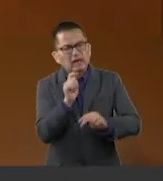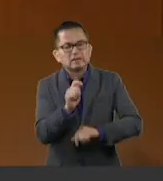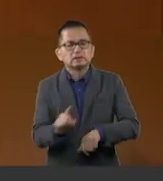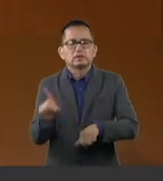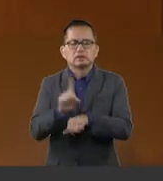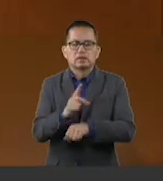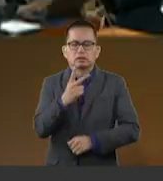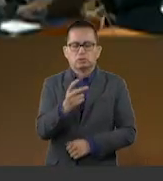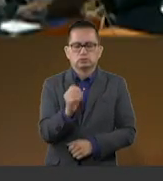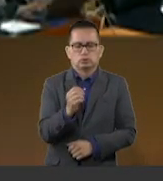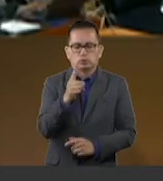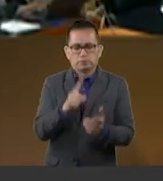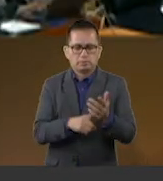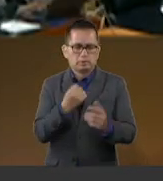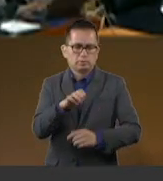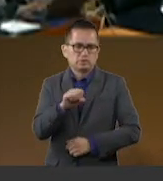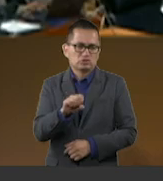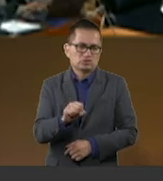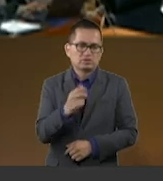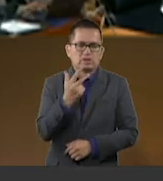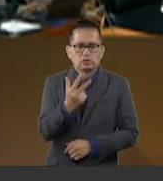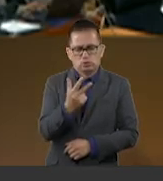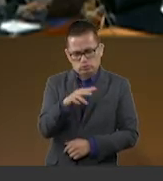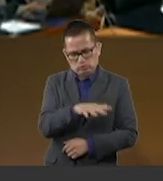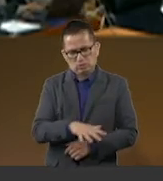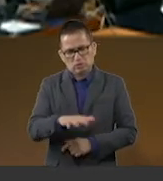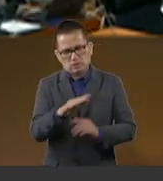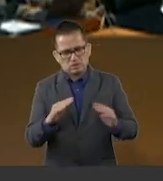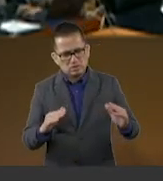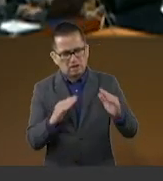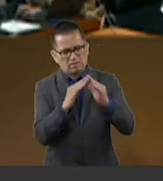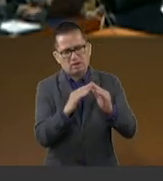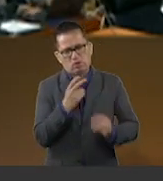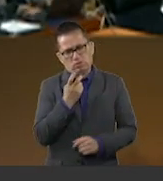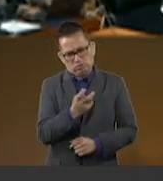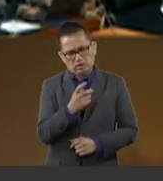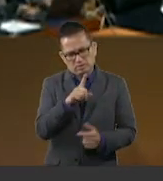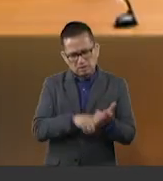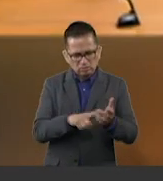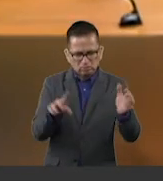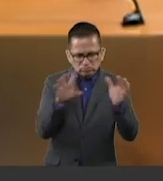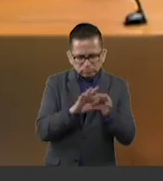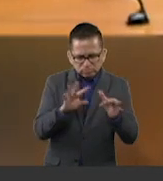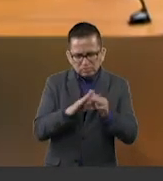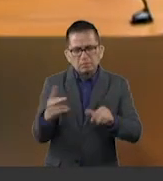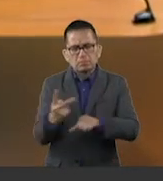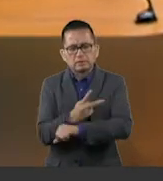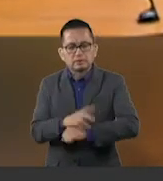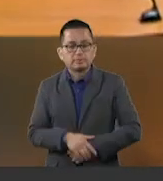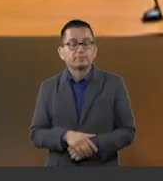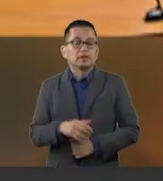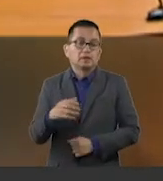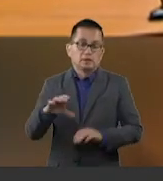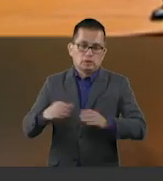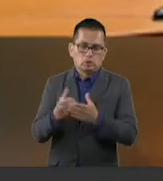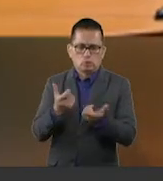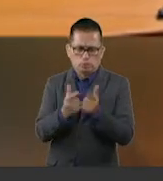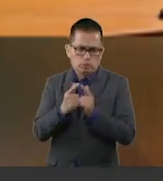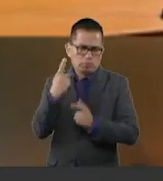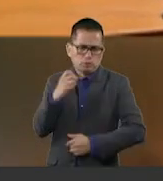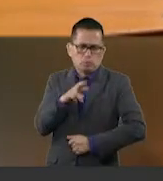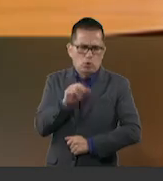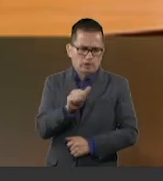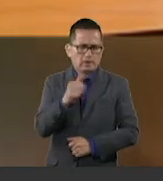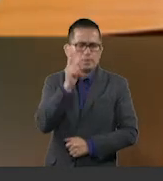2 de octubre de 1968 en la Plaza de las Tres Culturas de Tlatelolco. La senadora de Morena, Laura Itzel Castillo, recordó